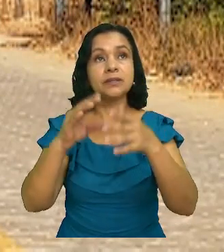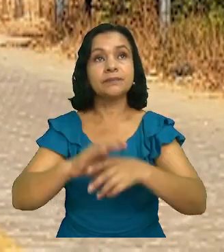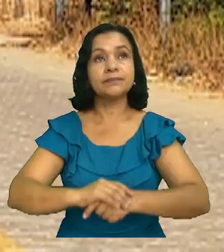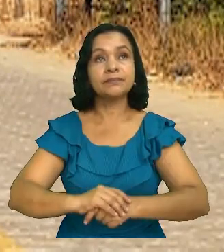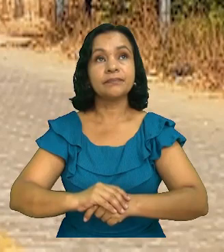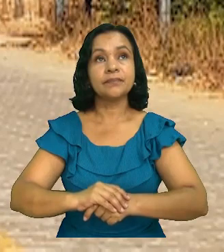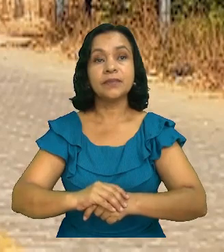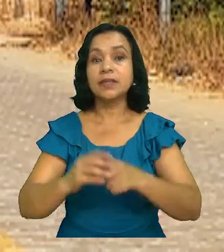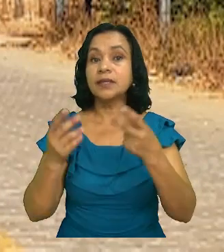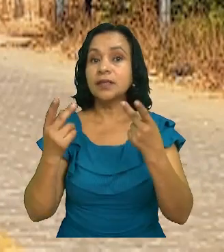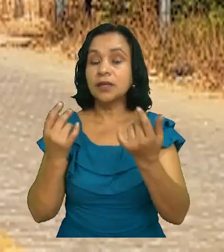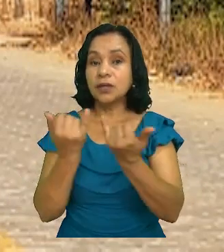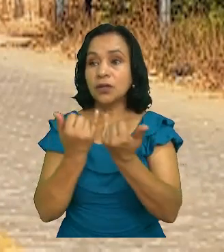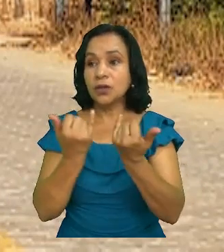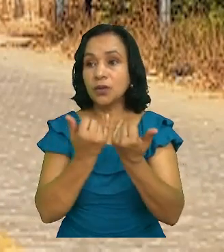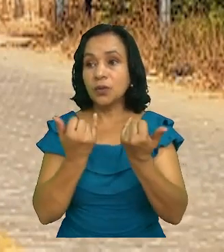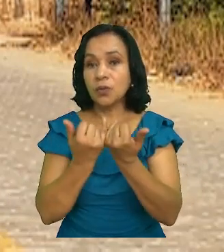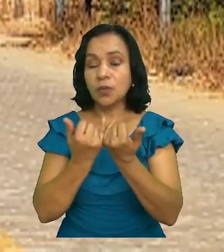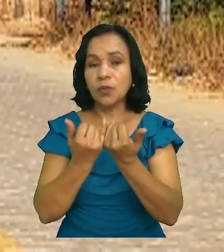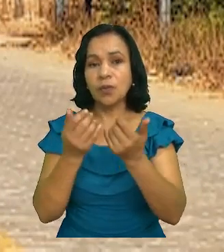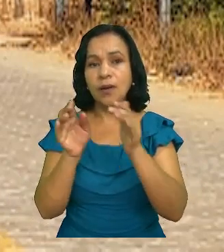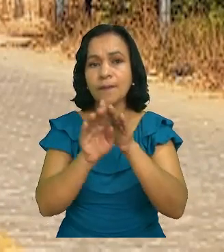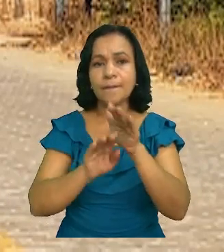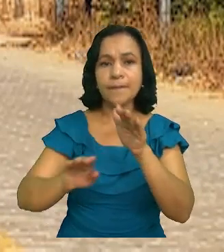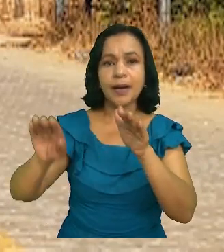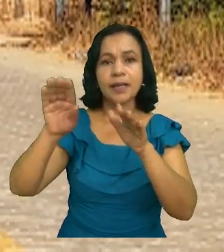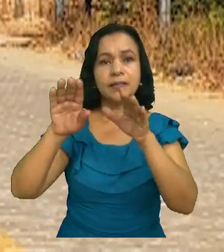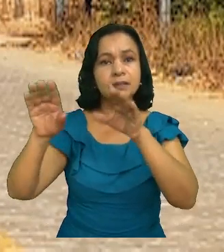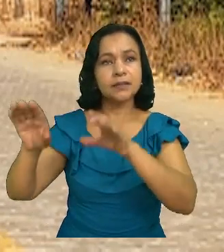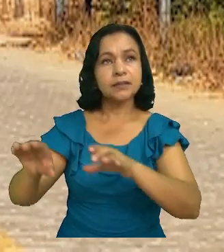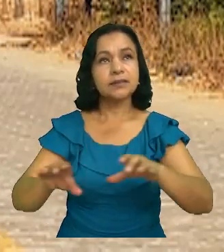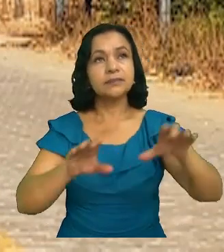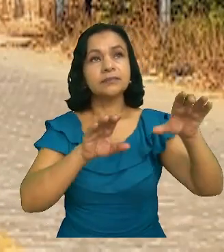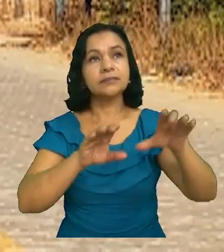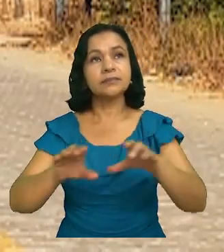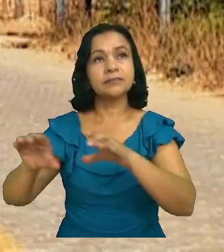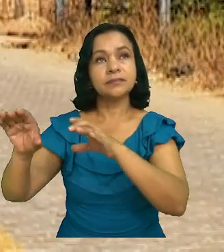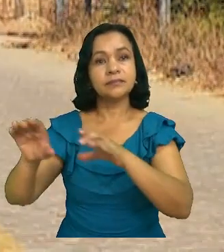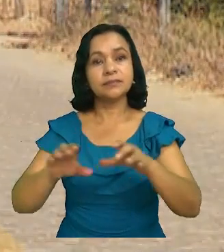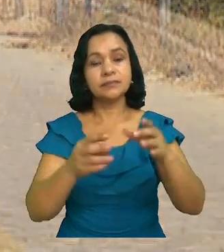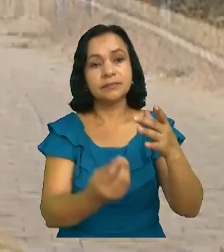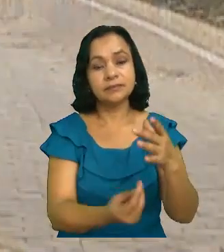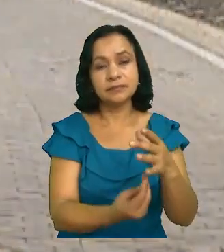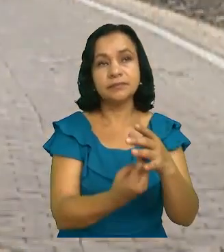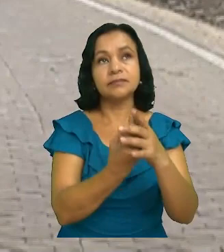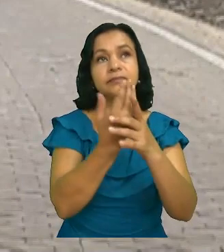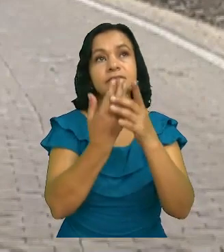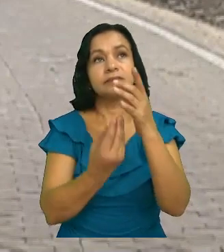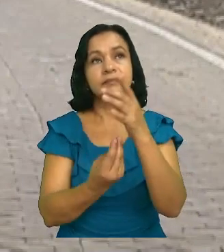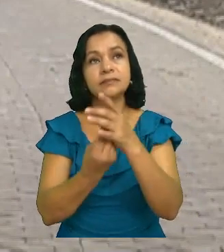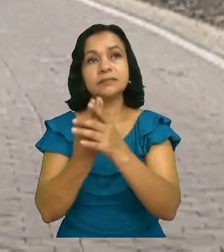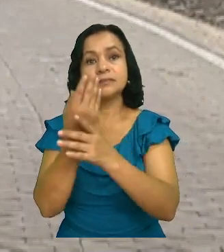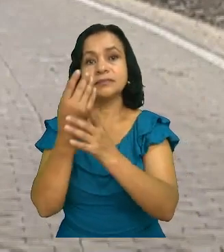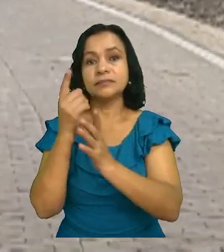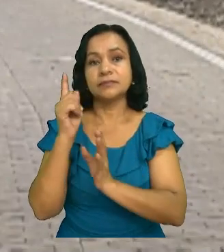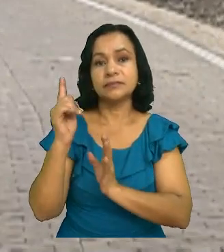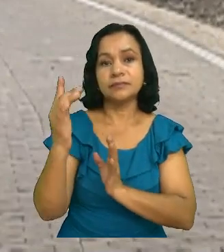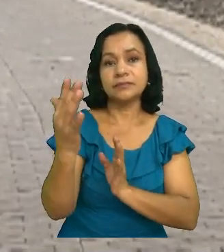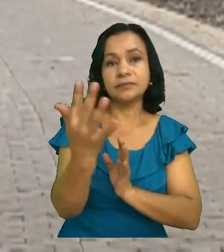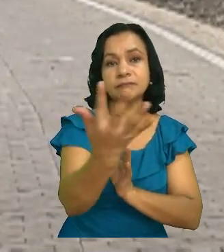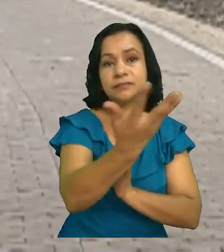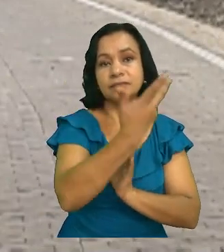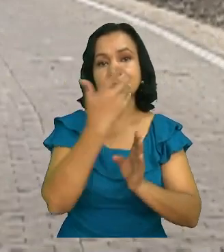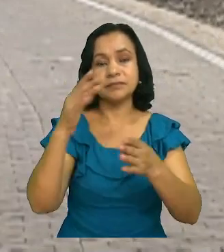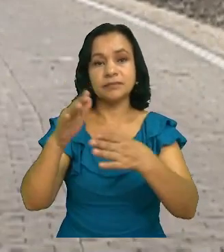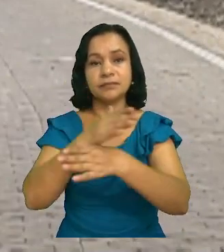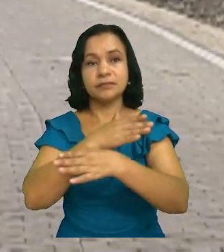Pero además hay una creciente actividad agropecuaria, inversiones de todo tipo, y